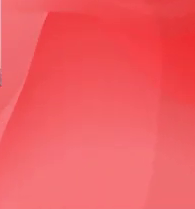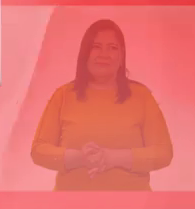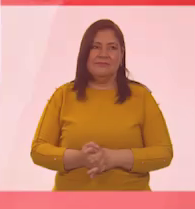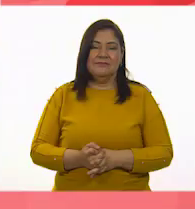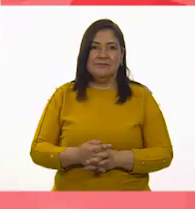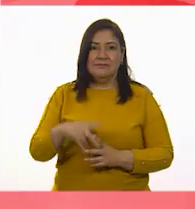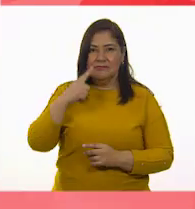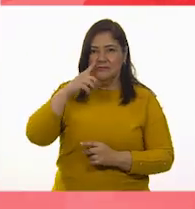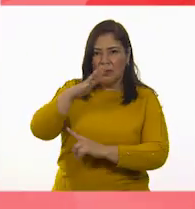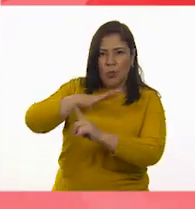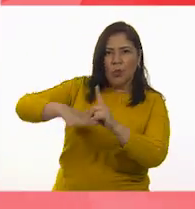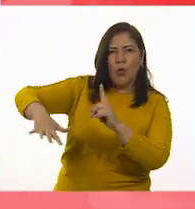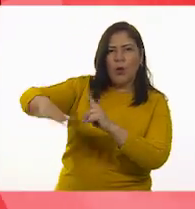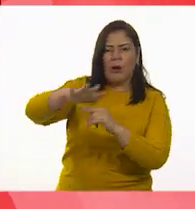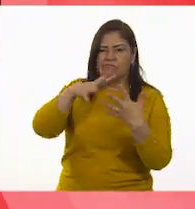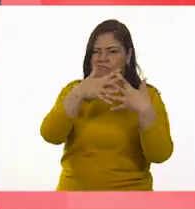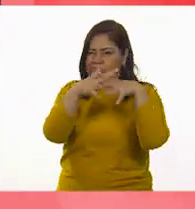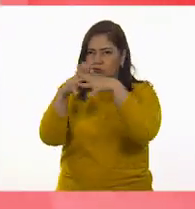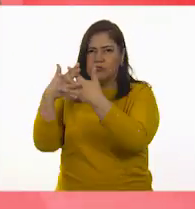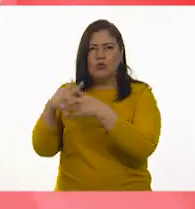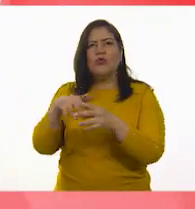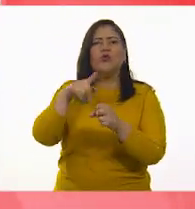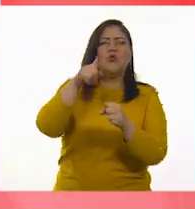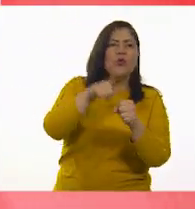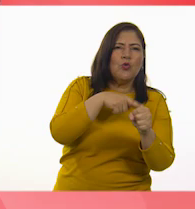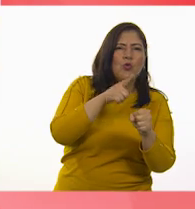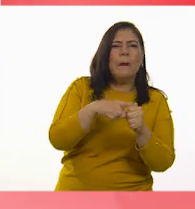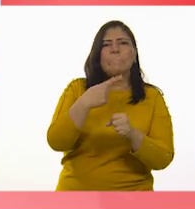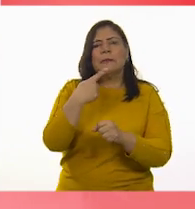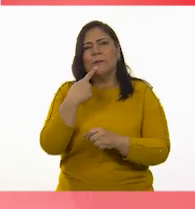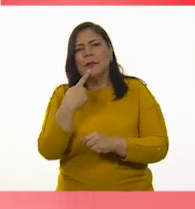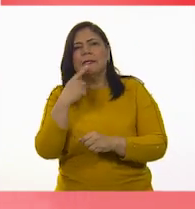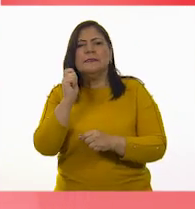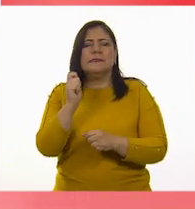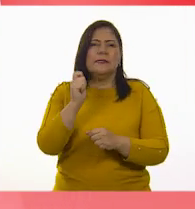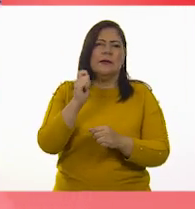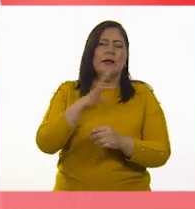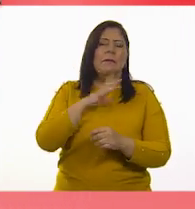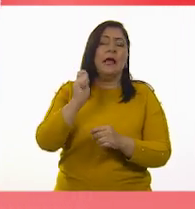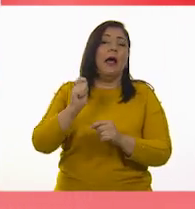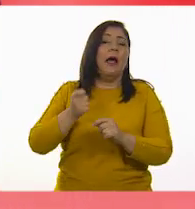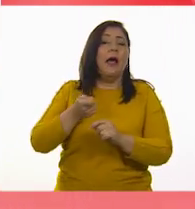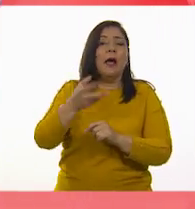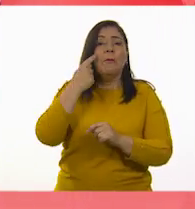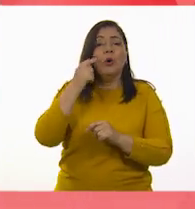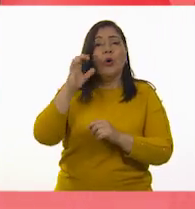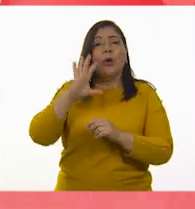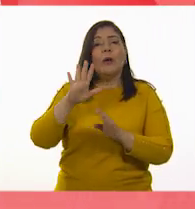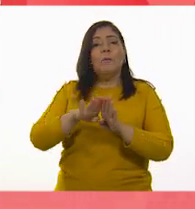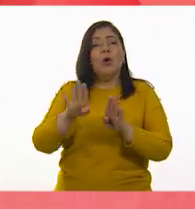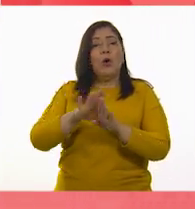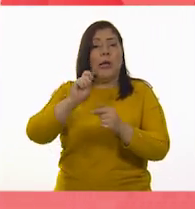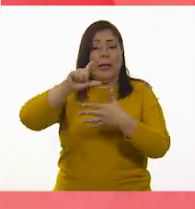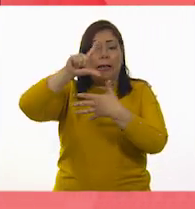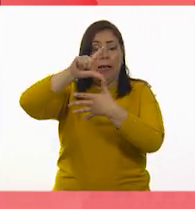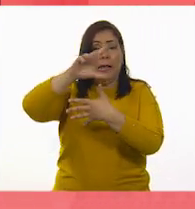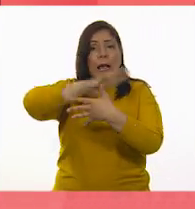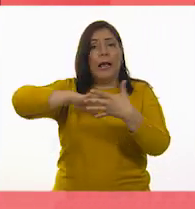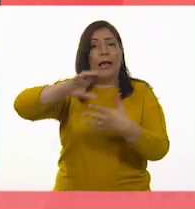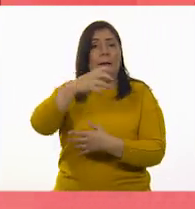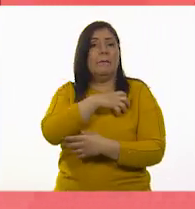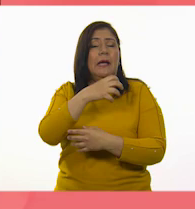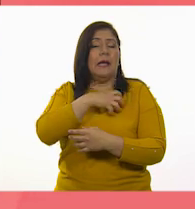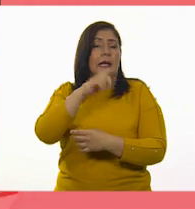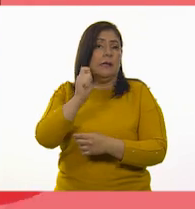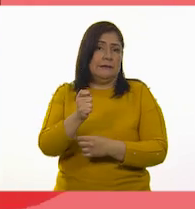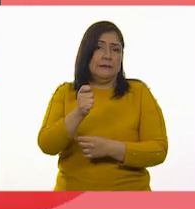A este revoltijo de colores, sabores y texturas se le nombró el año pasado como capital cultural de toda América Latina. Eso quiere